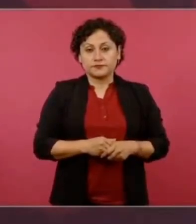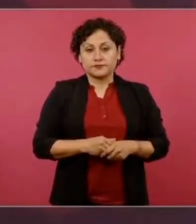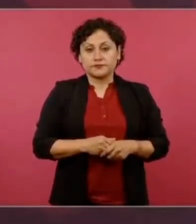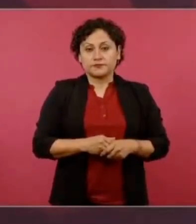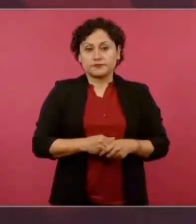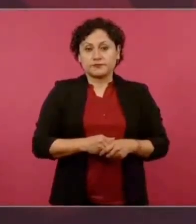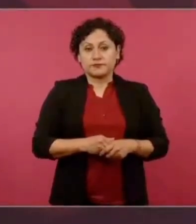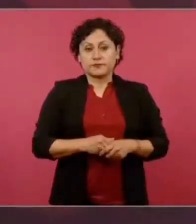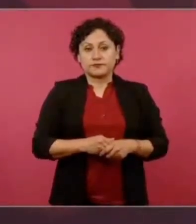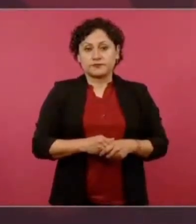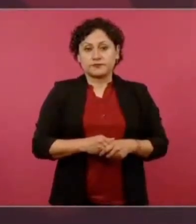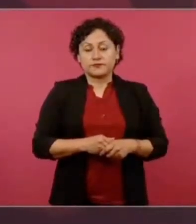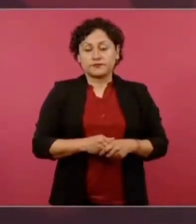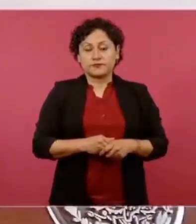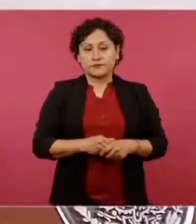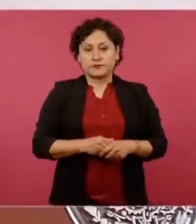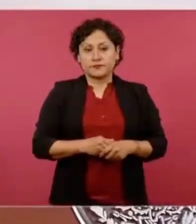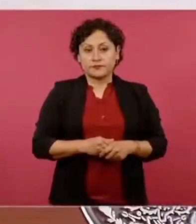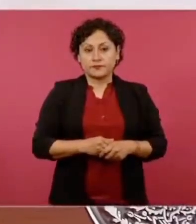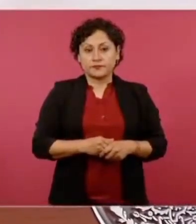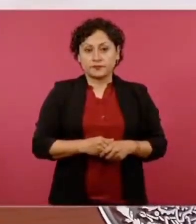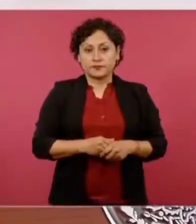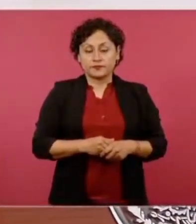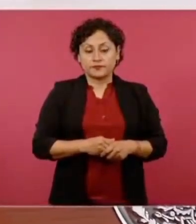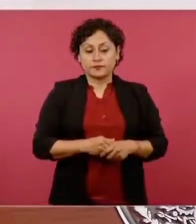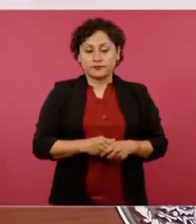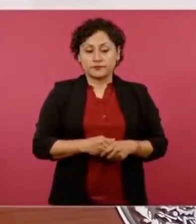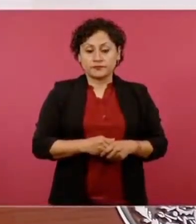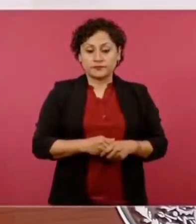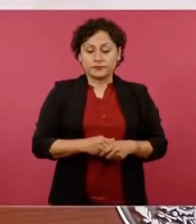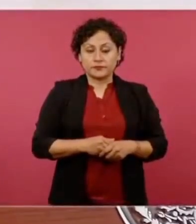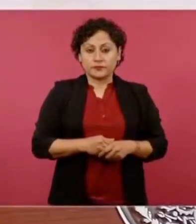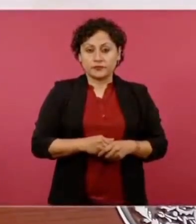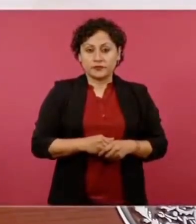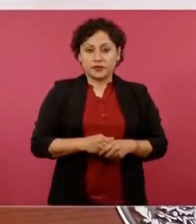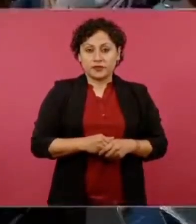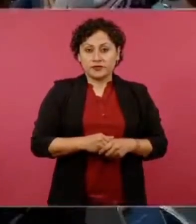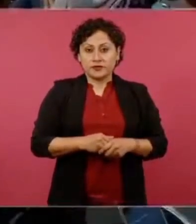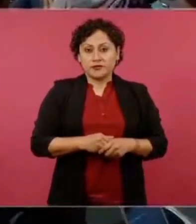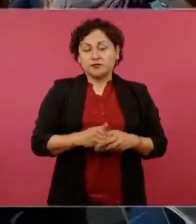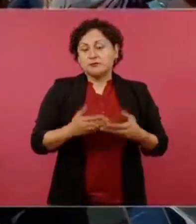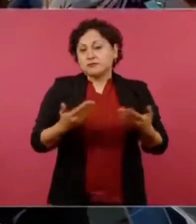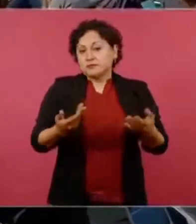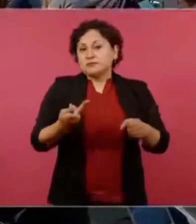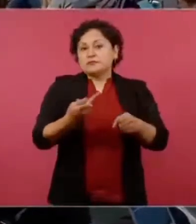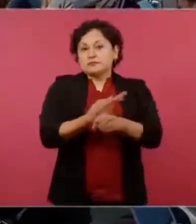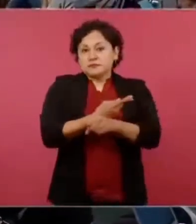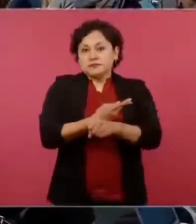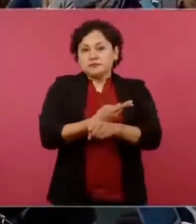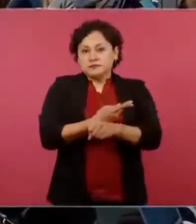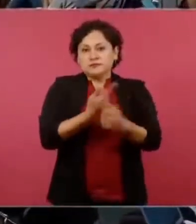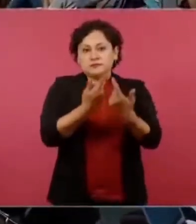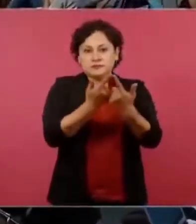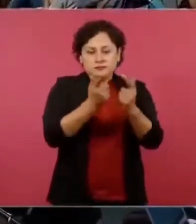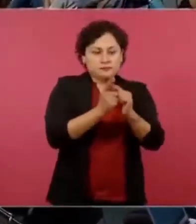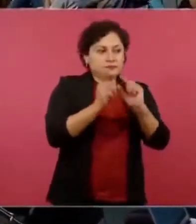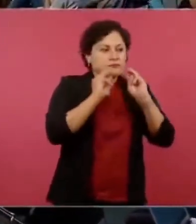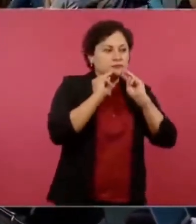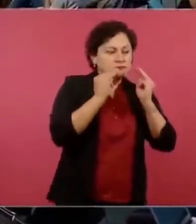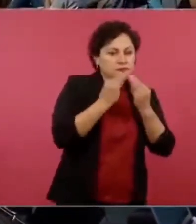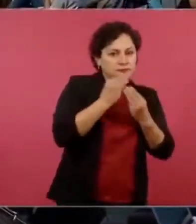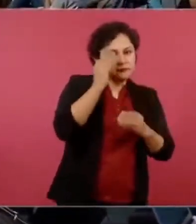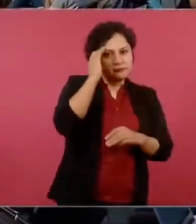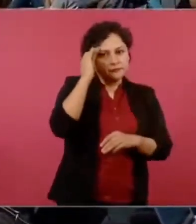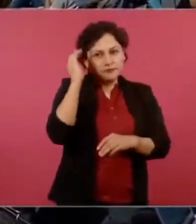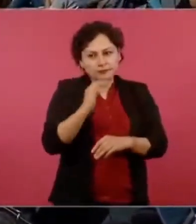producía esta situación por enfrentamientos. entre las Fuerzas